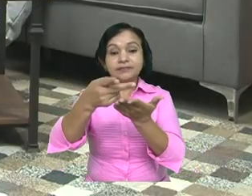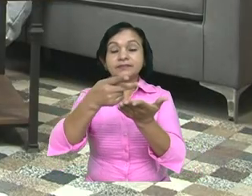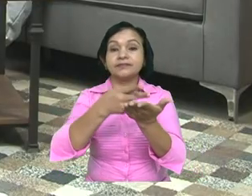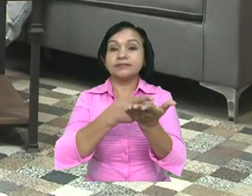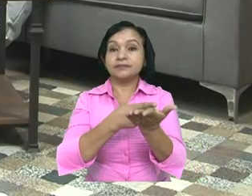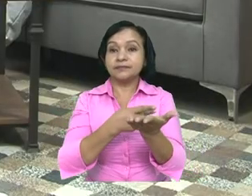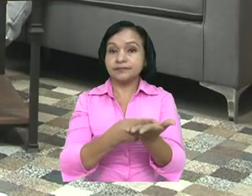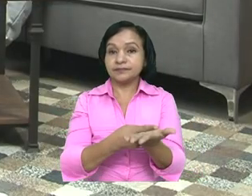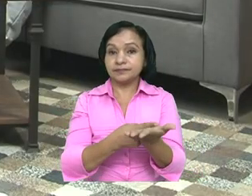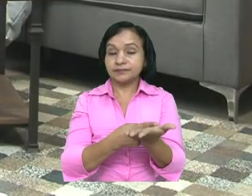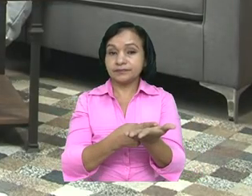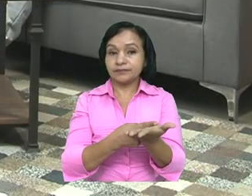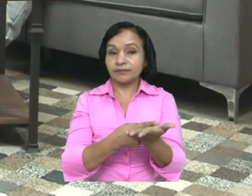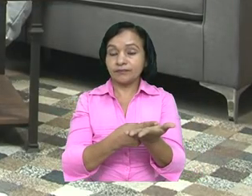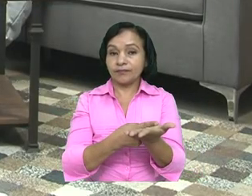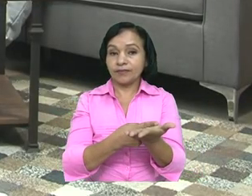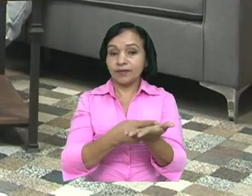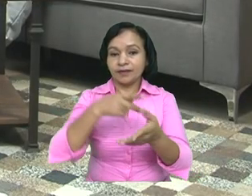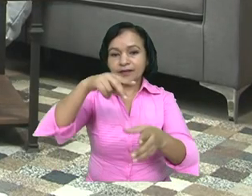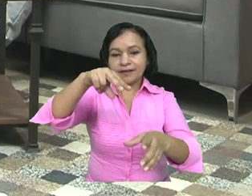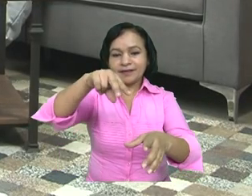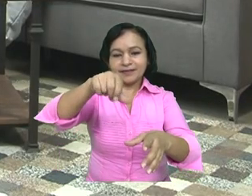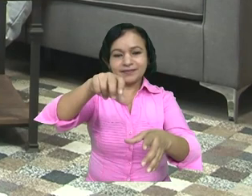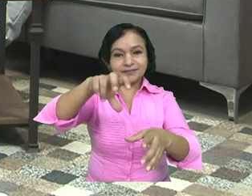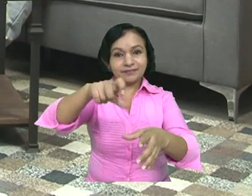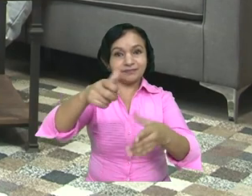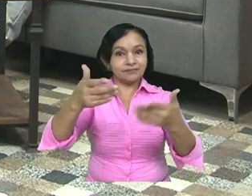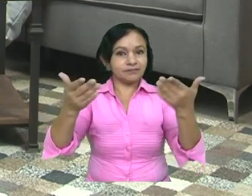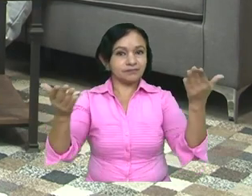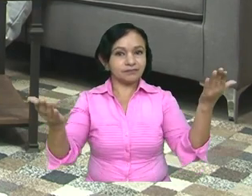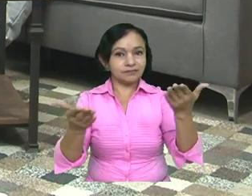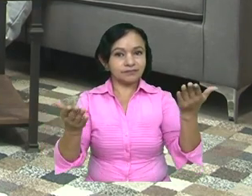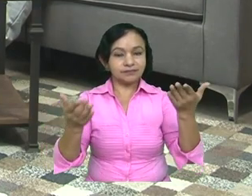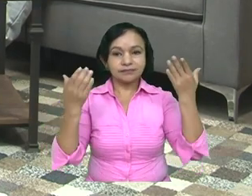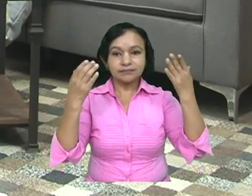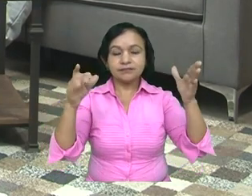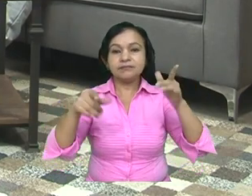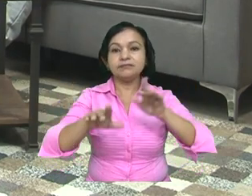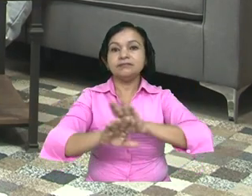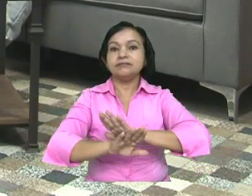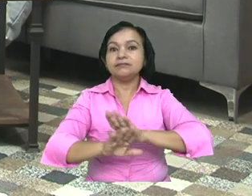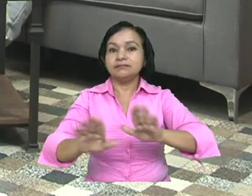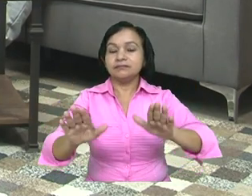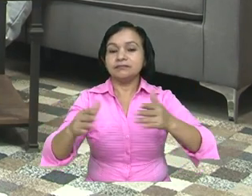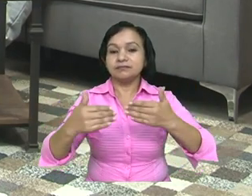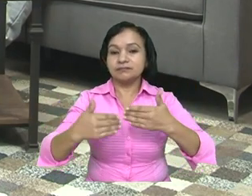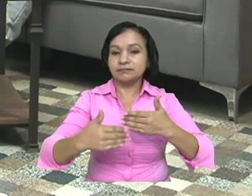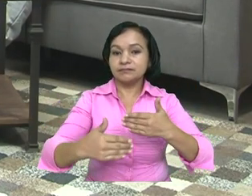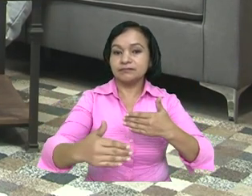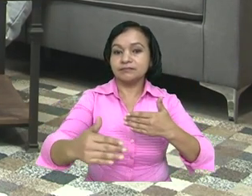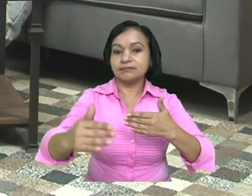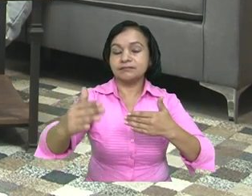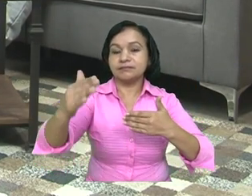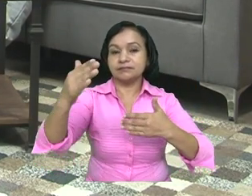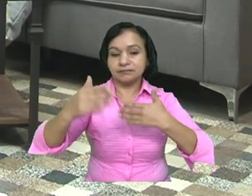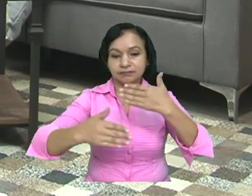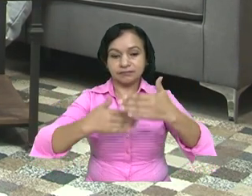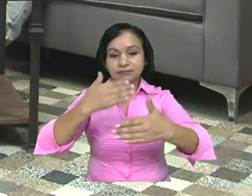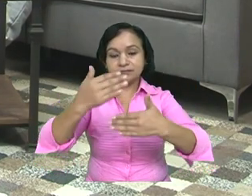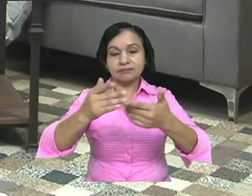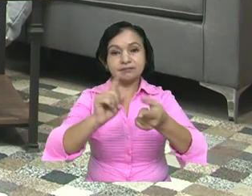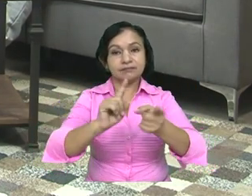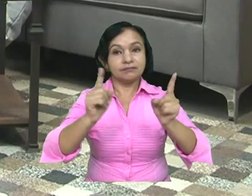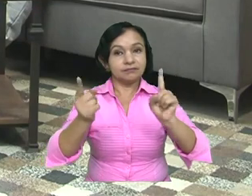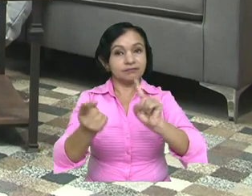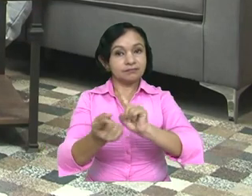proyectos, cuando ellas abren esa llave, es el producto final, pero ya han pasado por un proceso de